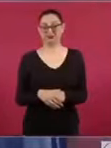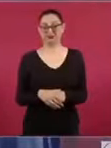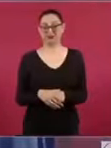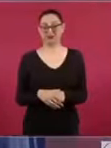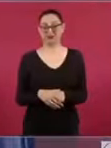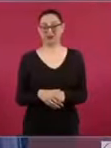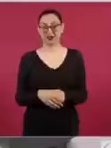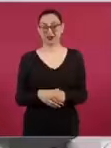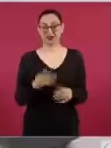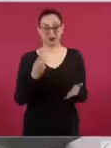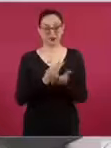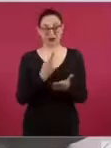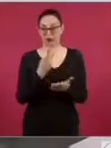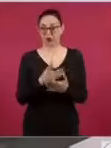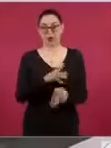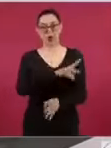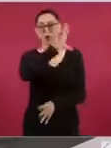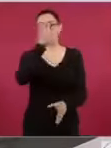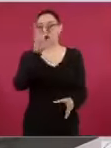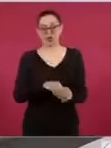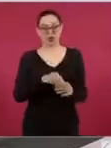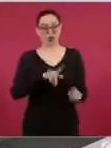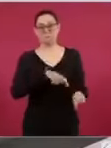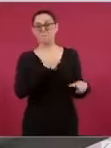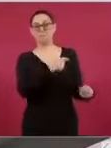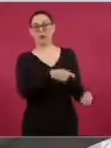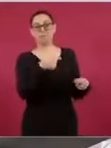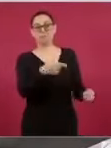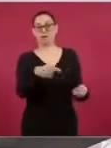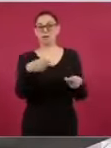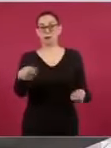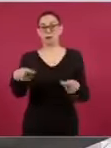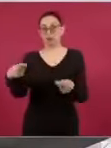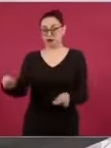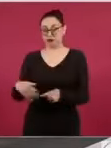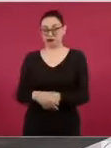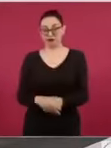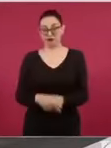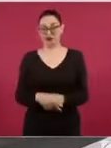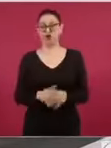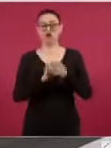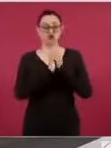todos los premios se van a entregar. Si no sale a la primera,